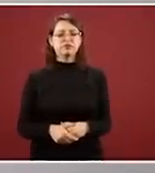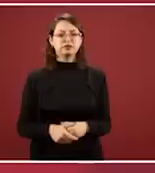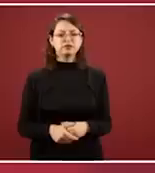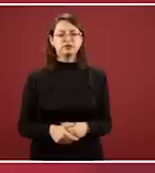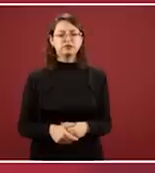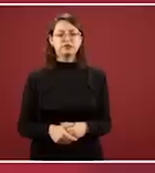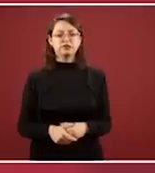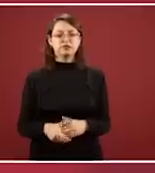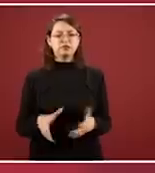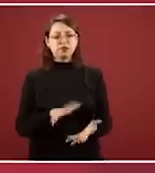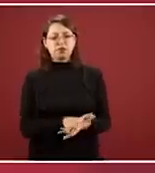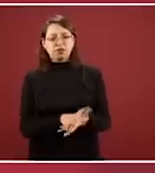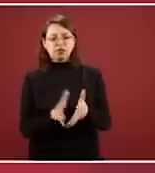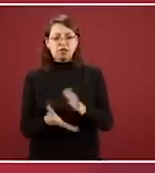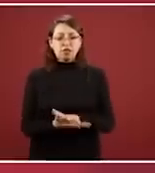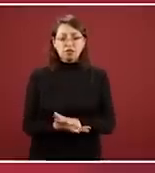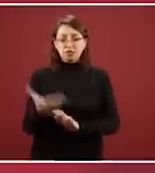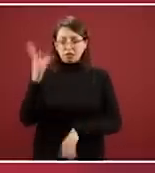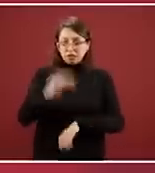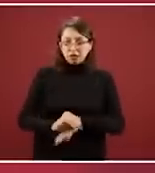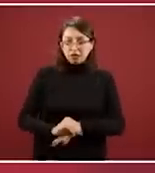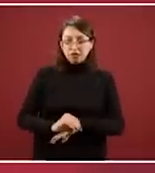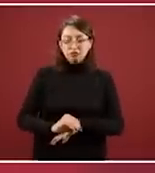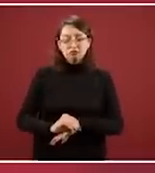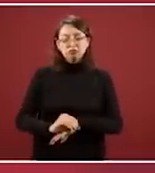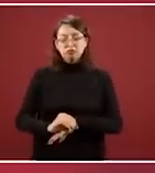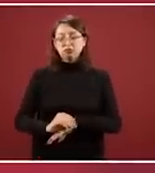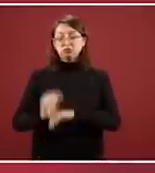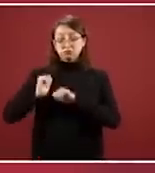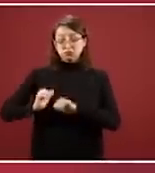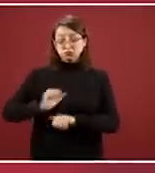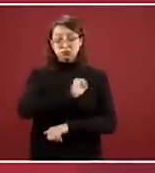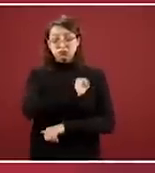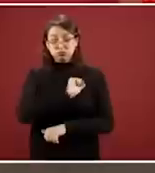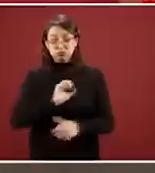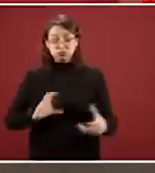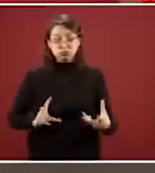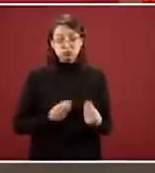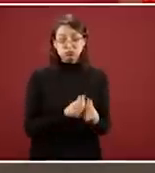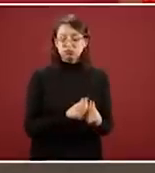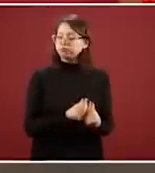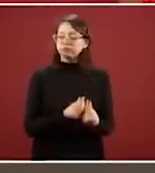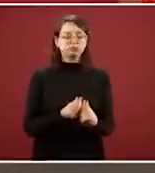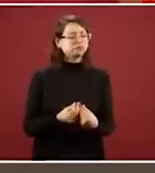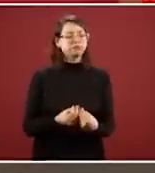el que haya contubernio entre autoridades y delincuencia.